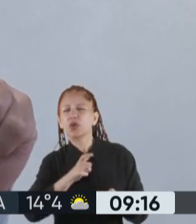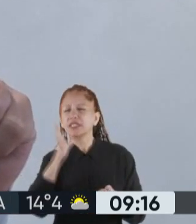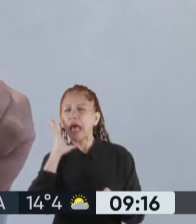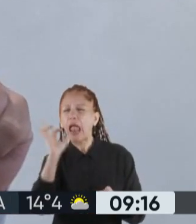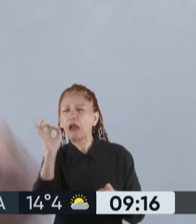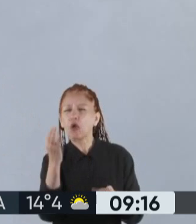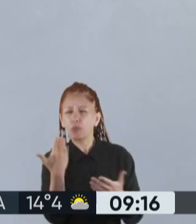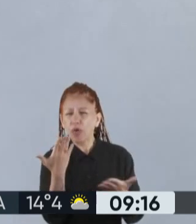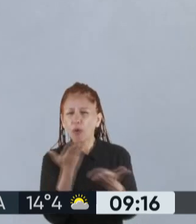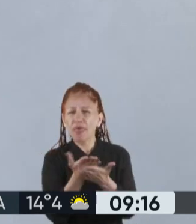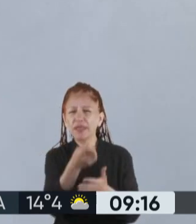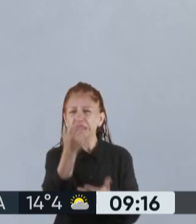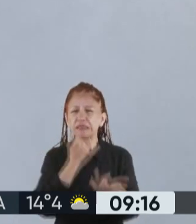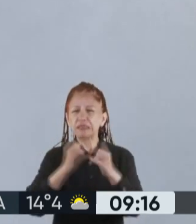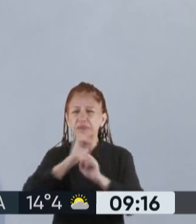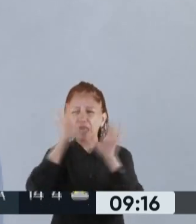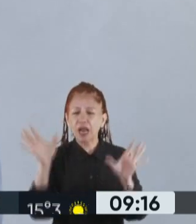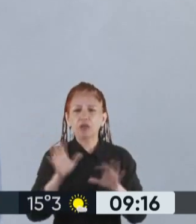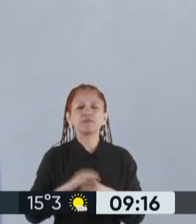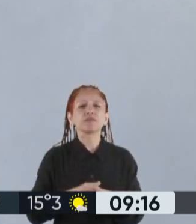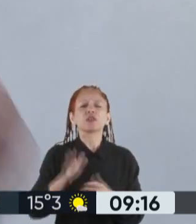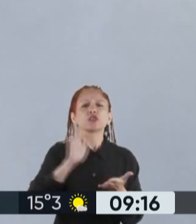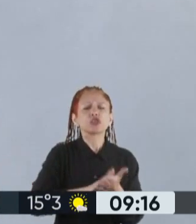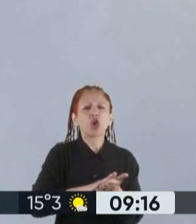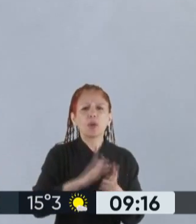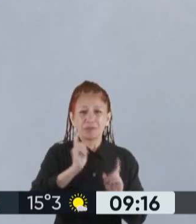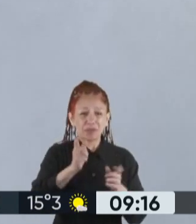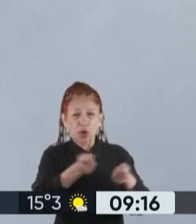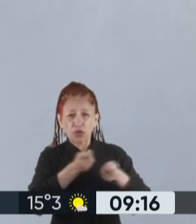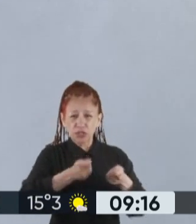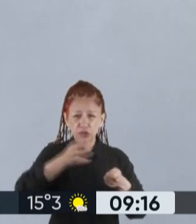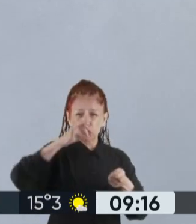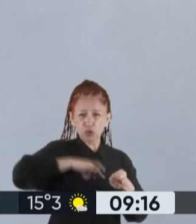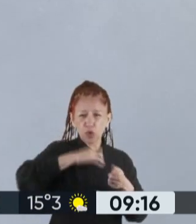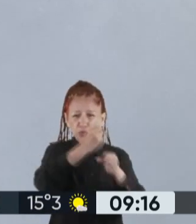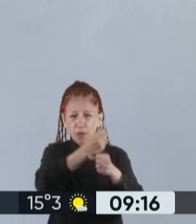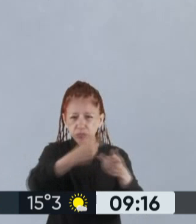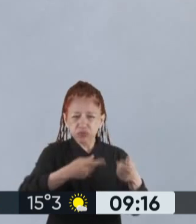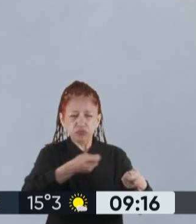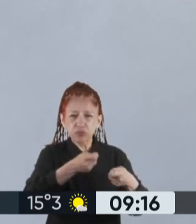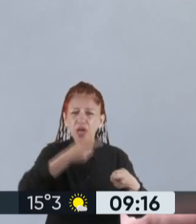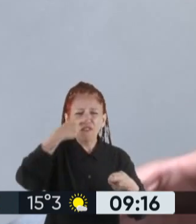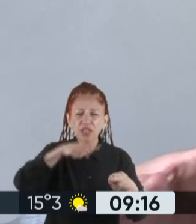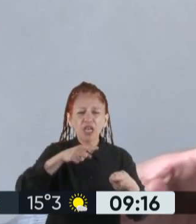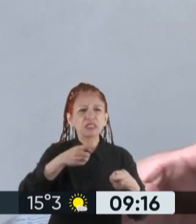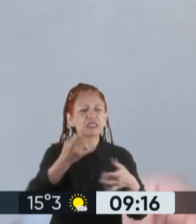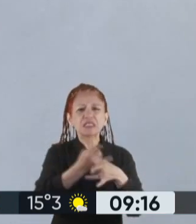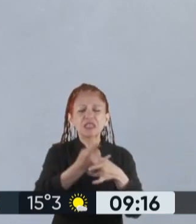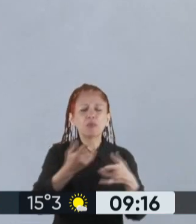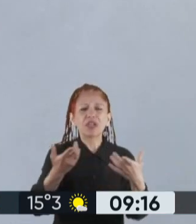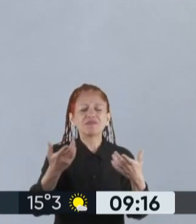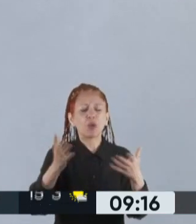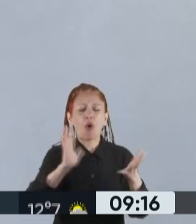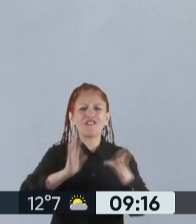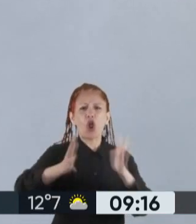te puedo pedir una aclaración. En el marco de las situaciones paritarias que terminan con situaciones violentas como